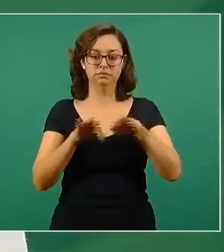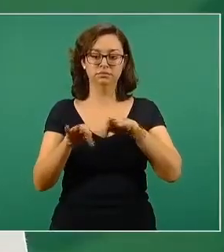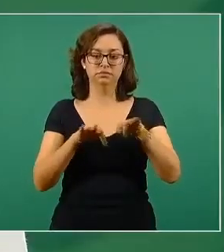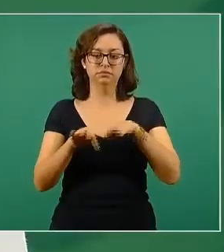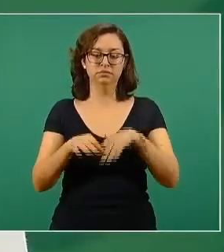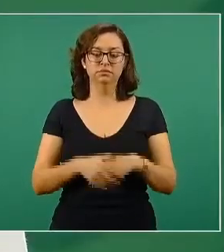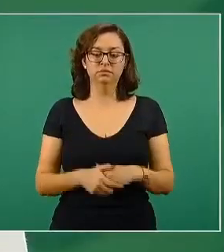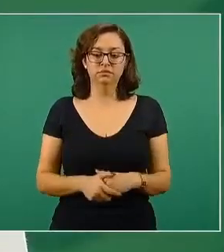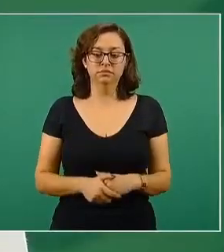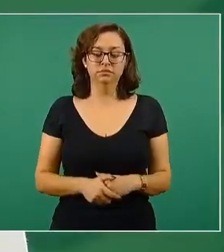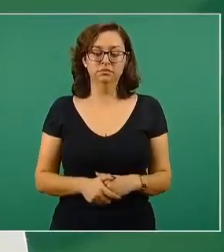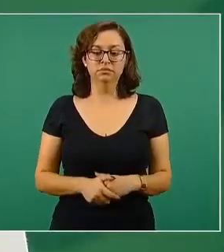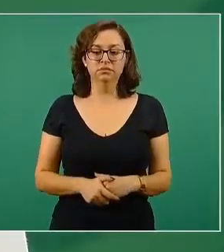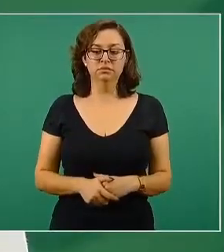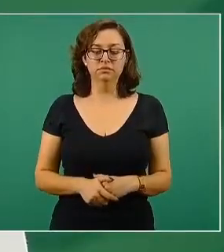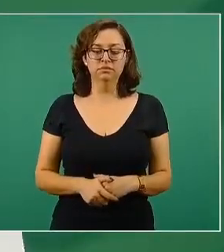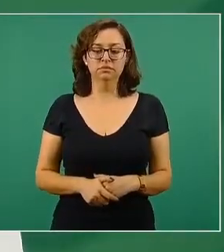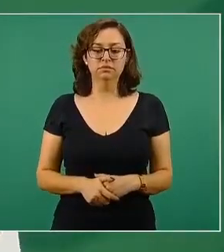sus labores.